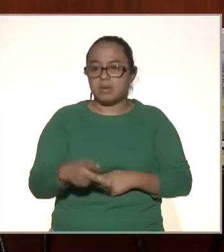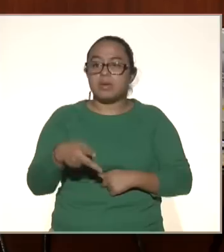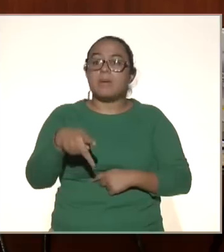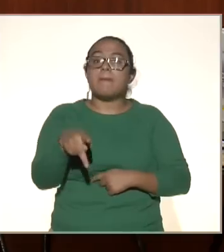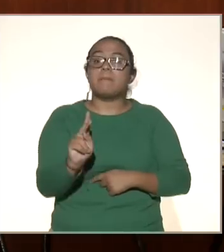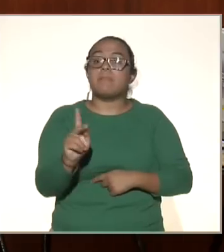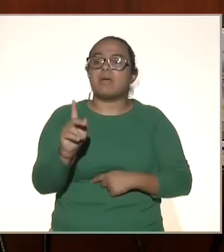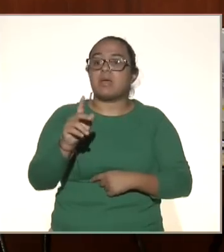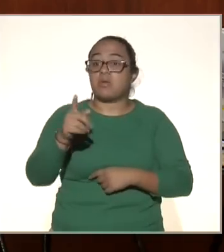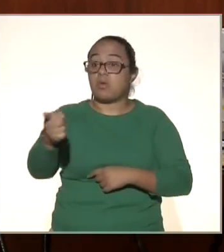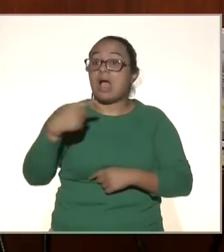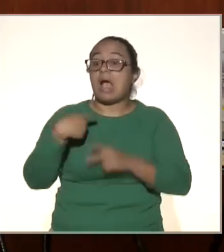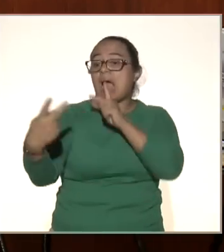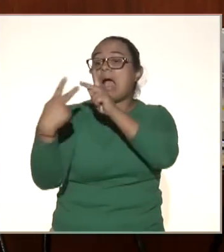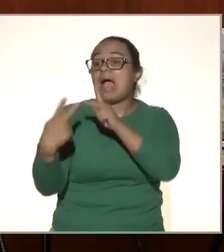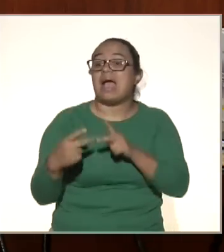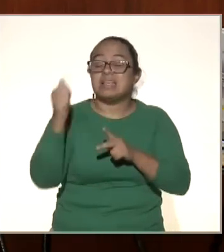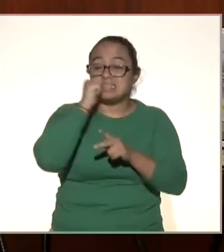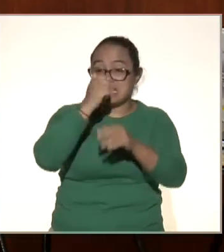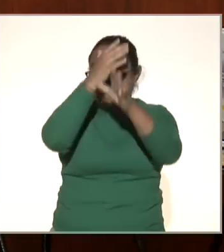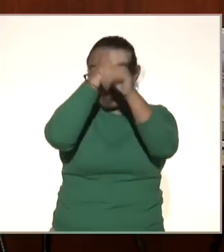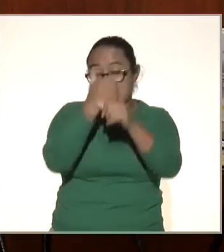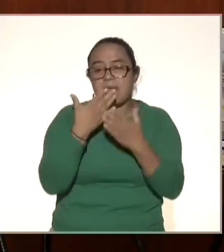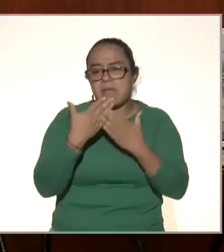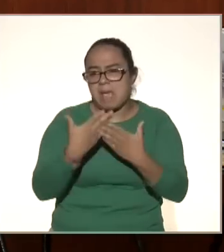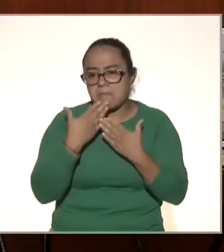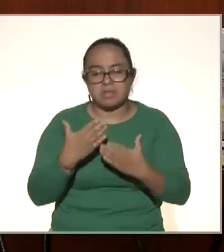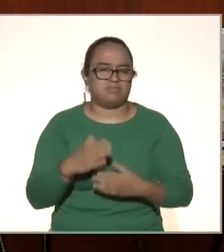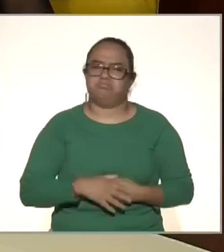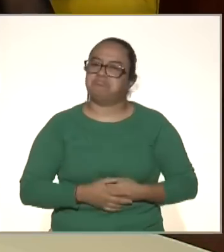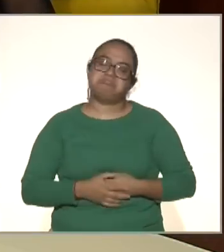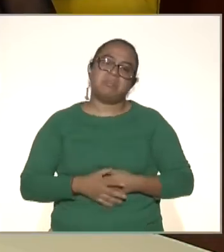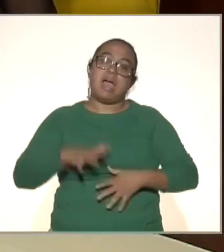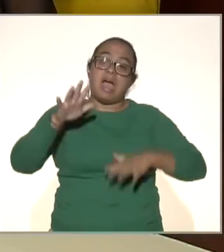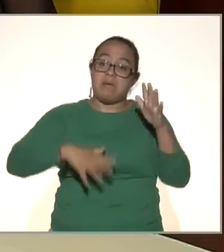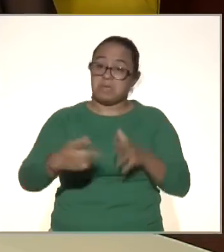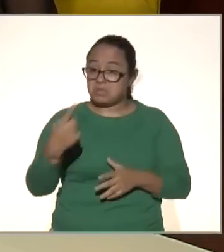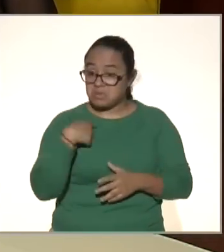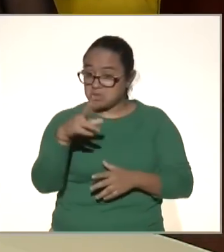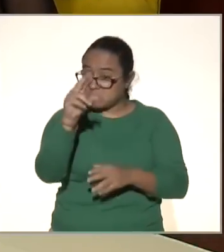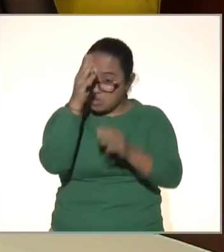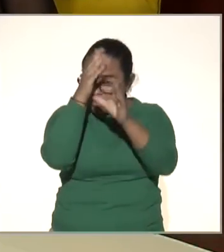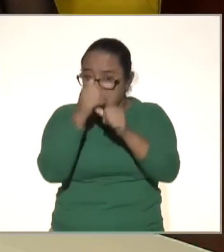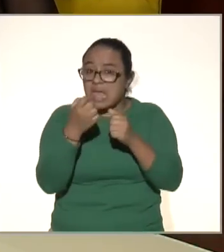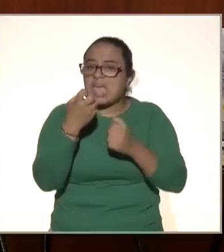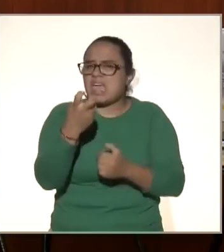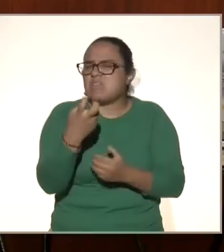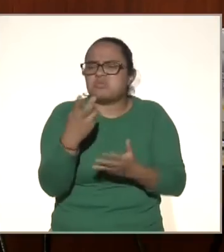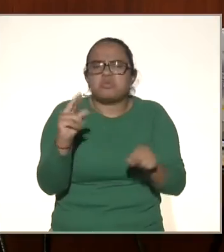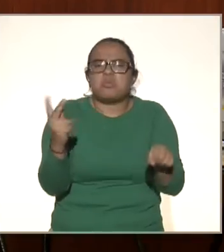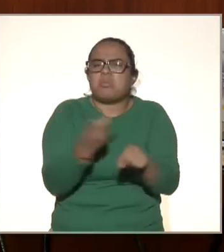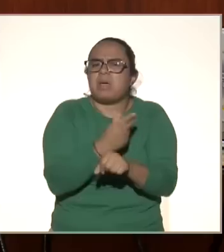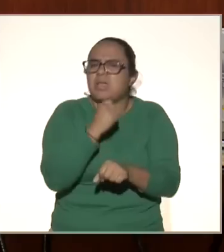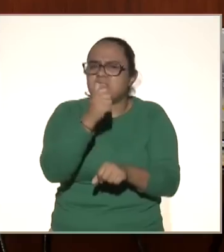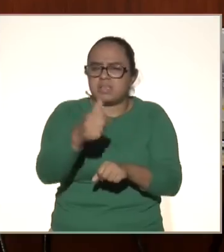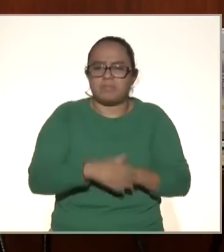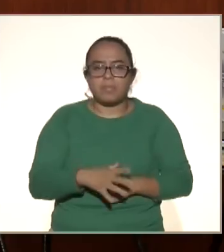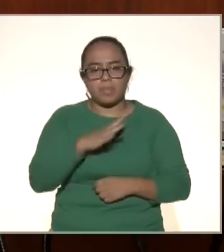vamos a estar de acuerdo y que está bien no estar de acuerdo. Había un testimonio de alguien que decía que siempre tenía